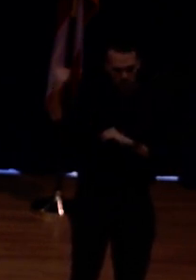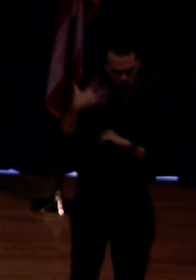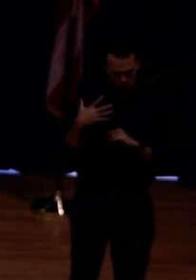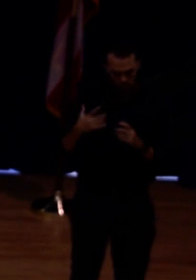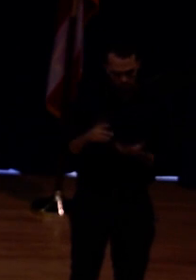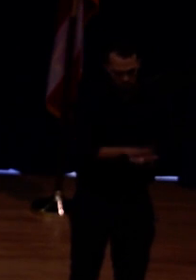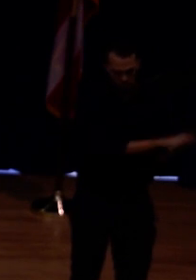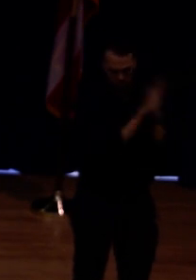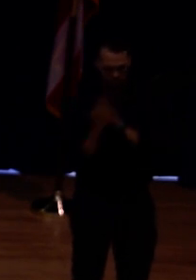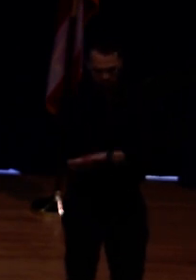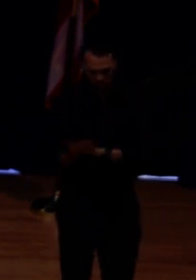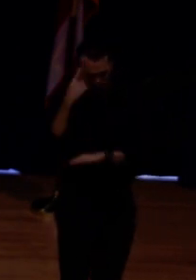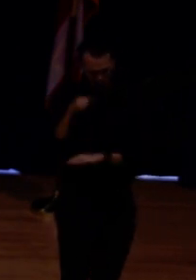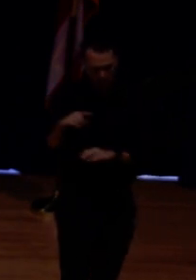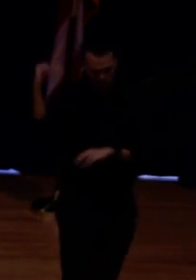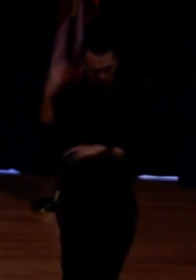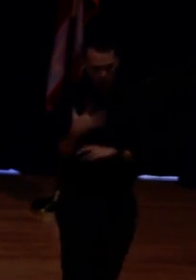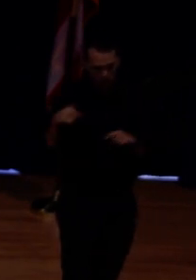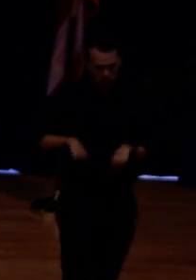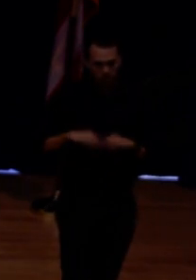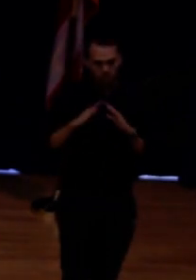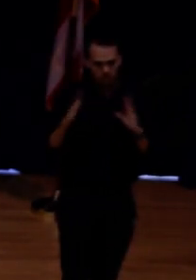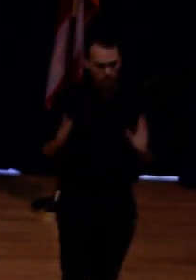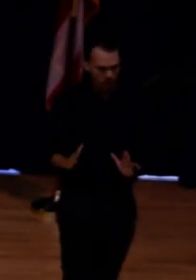esa transición energética en nuestros hogares.